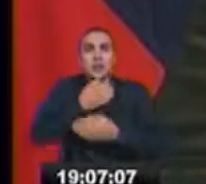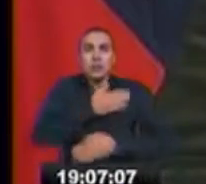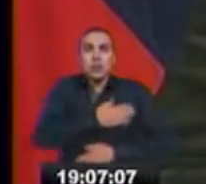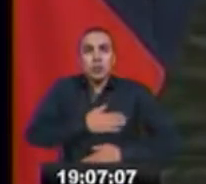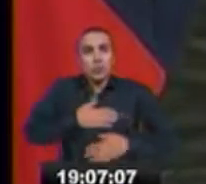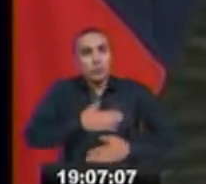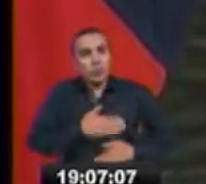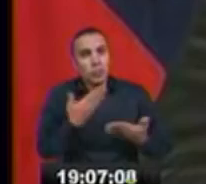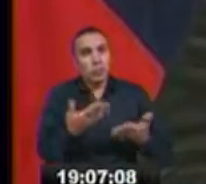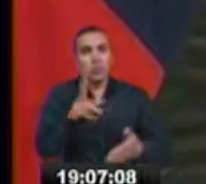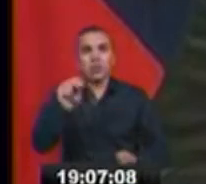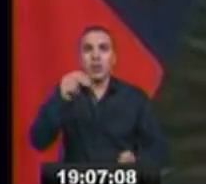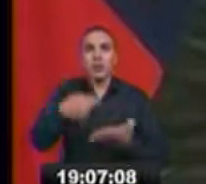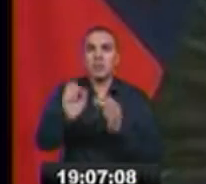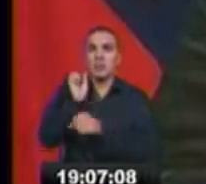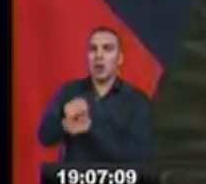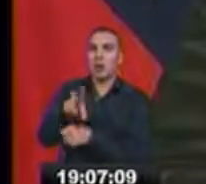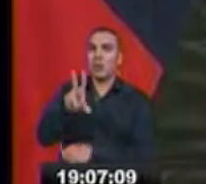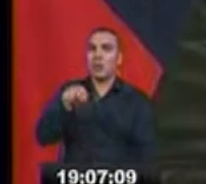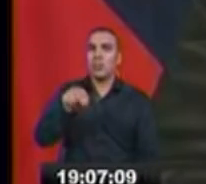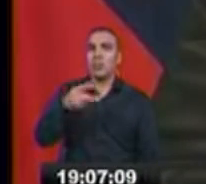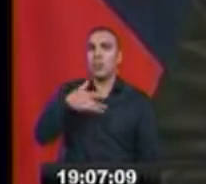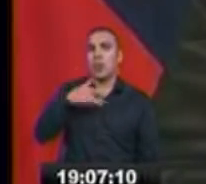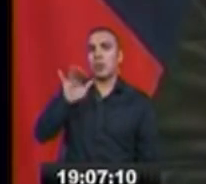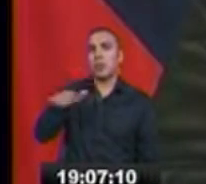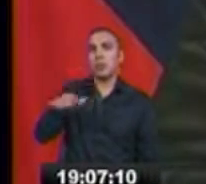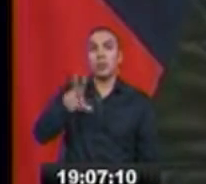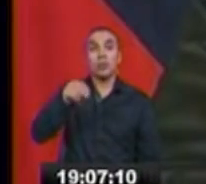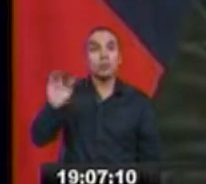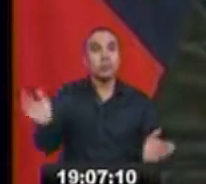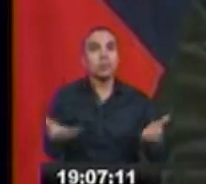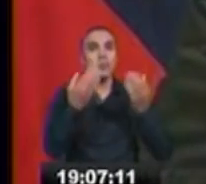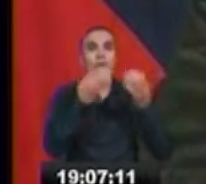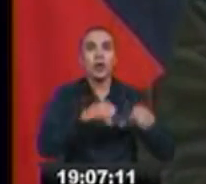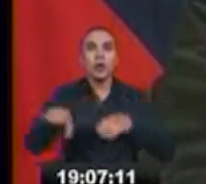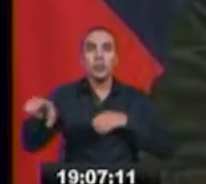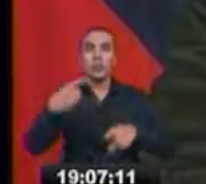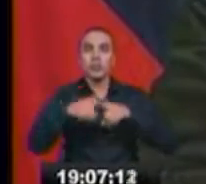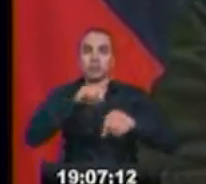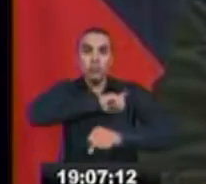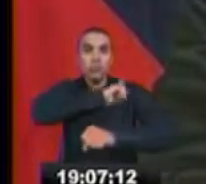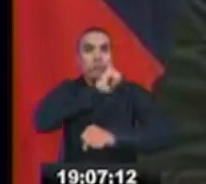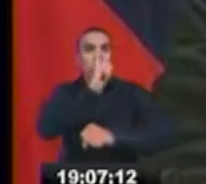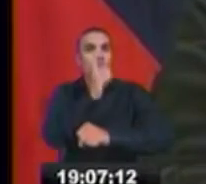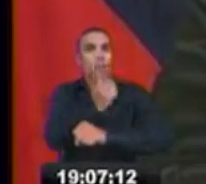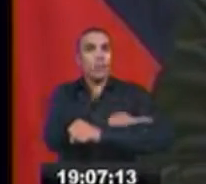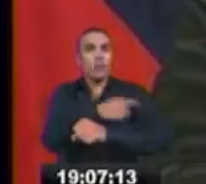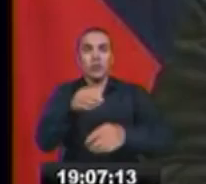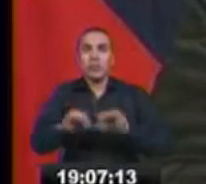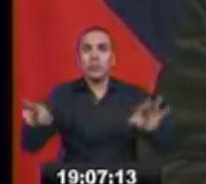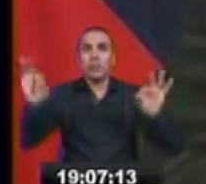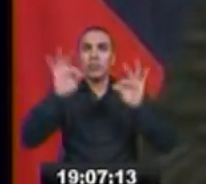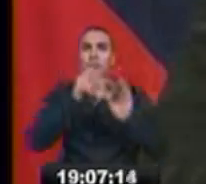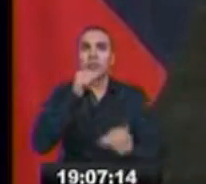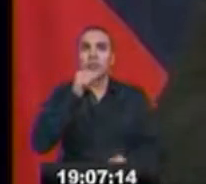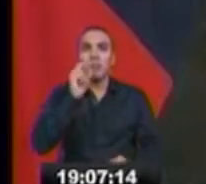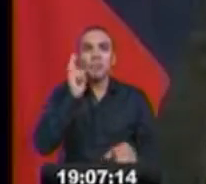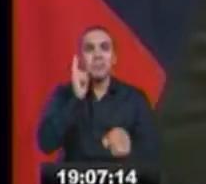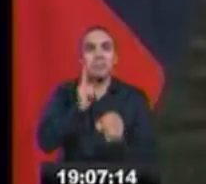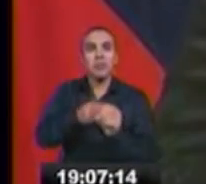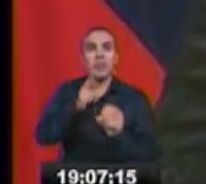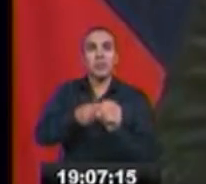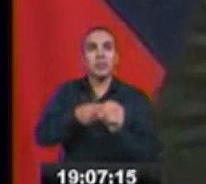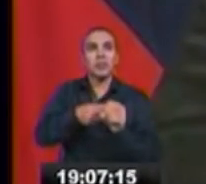disfrutemos, no que la padezcamos, que fomente la creatividad y que fortalezca, sobre todo, la